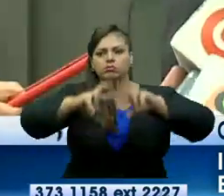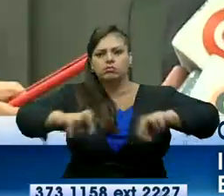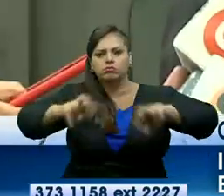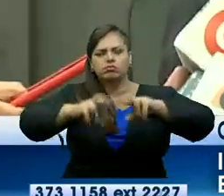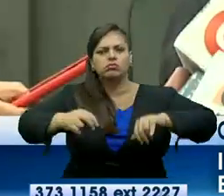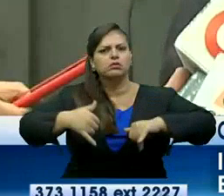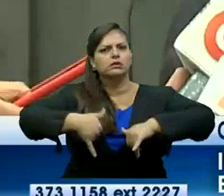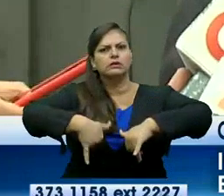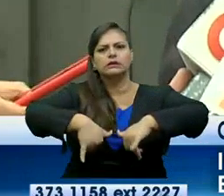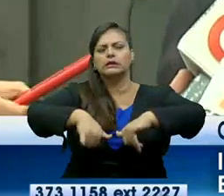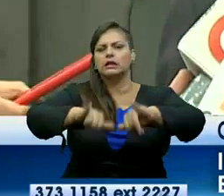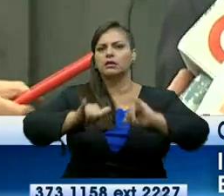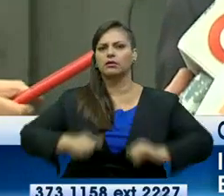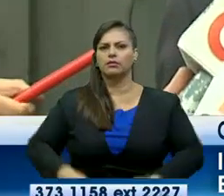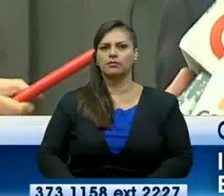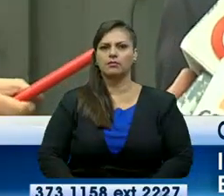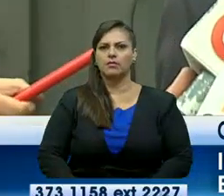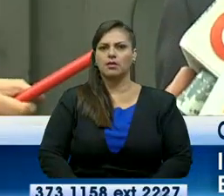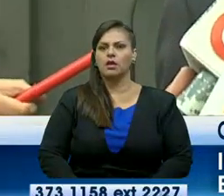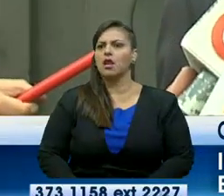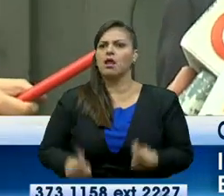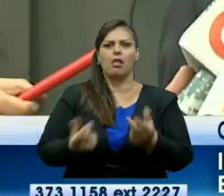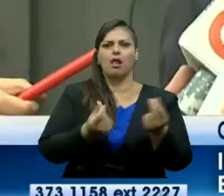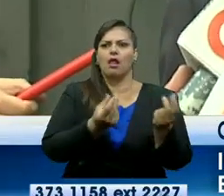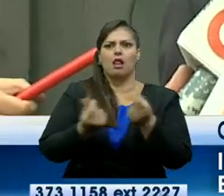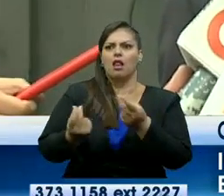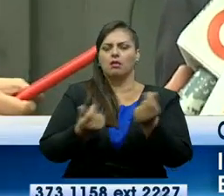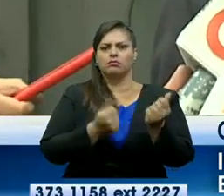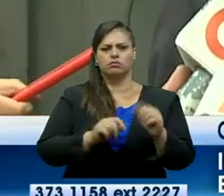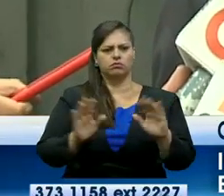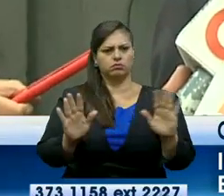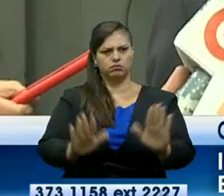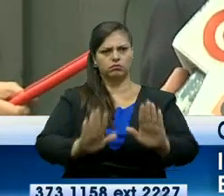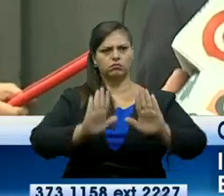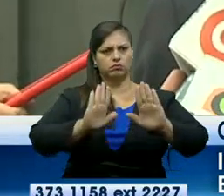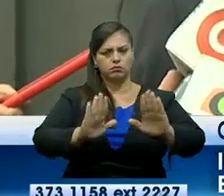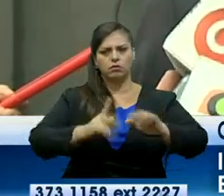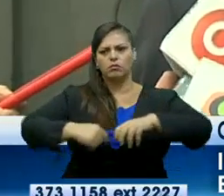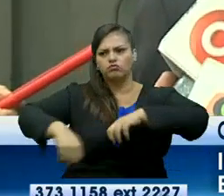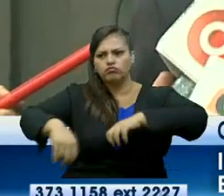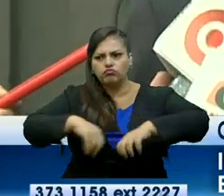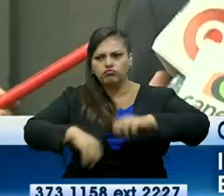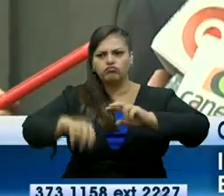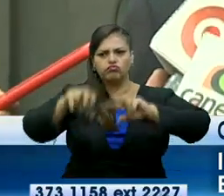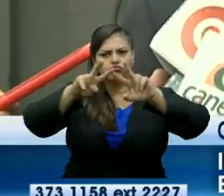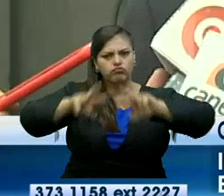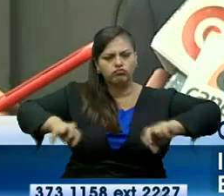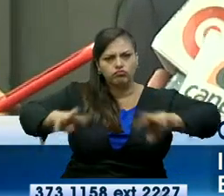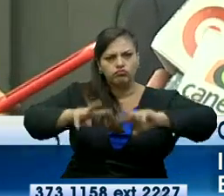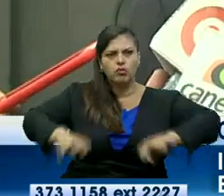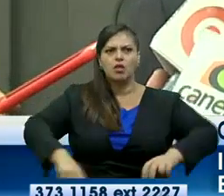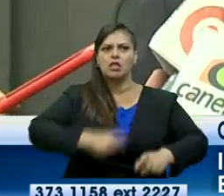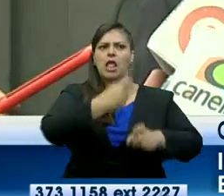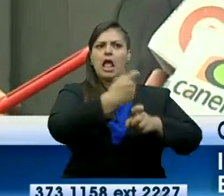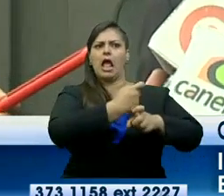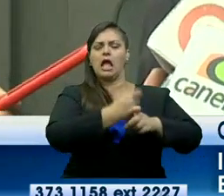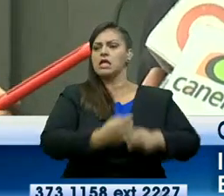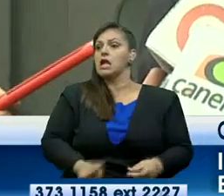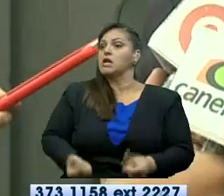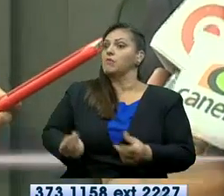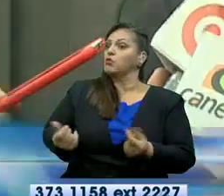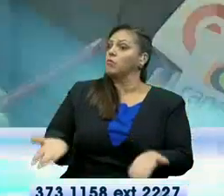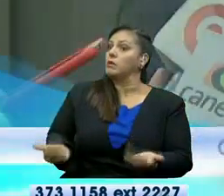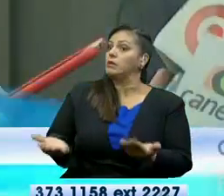Que no es el tiempo de las urgencias políticas. Yo, esa es otra de las presiones a las que nosotros no vamos a ceder. Nosotros tenemos que hacer las